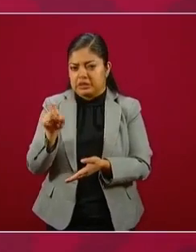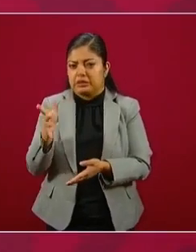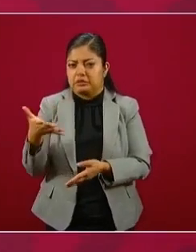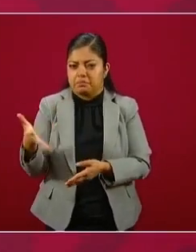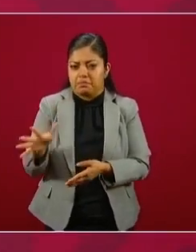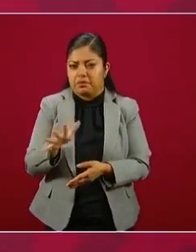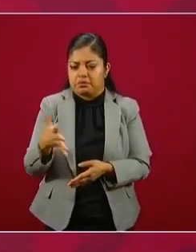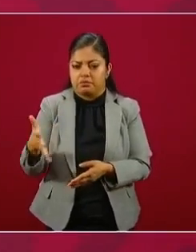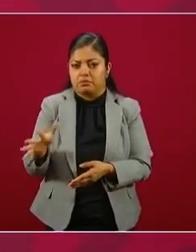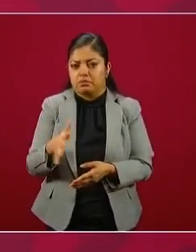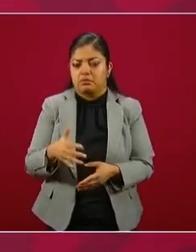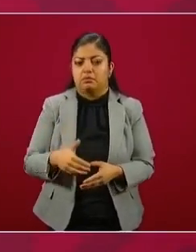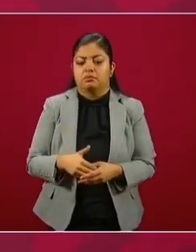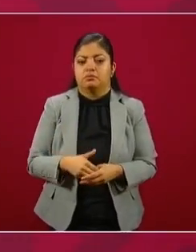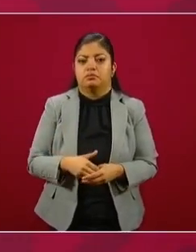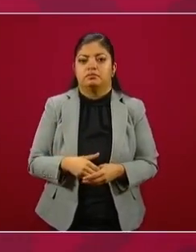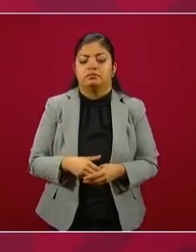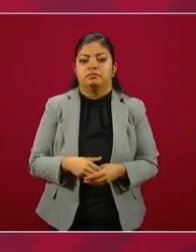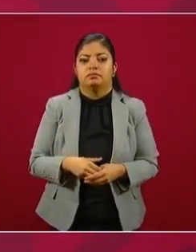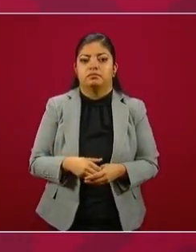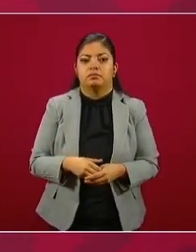aproximadamente,